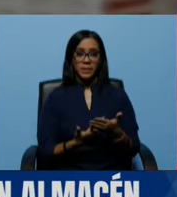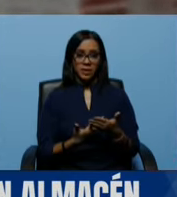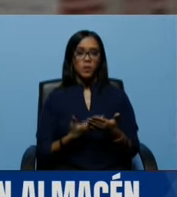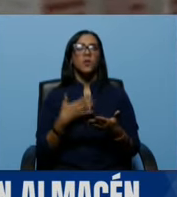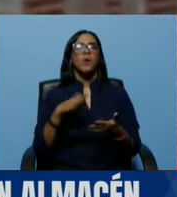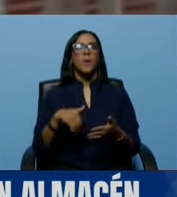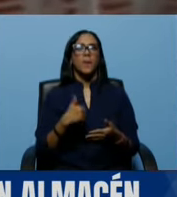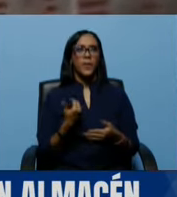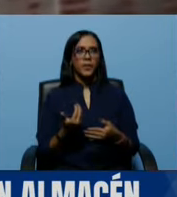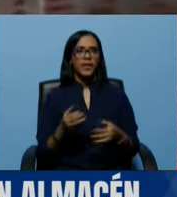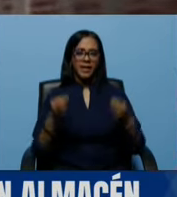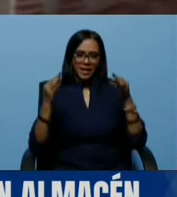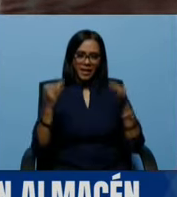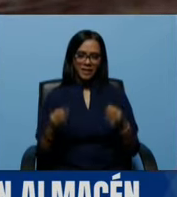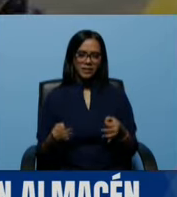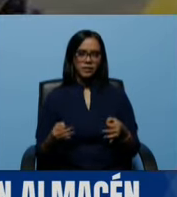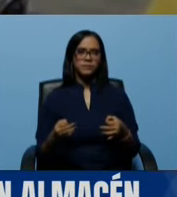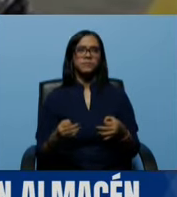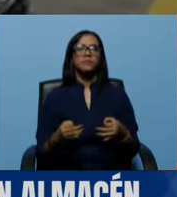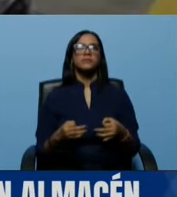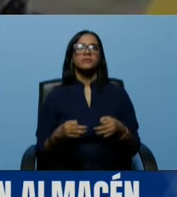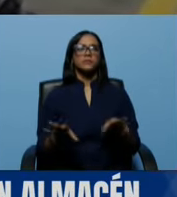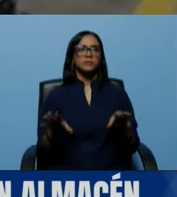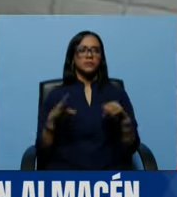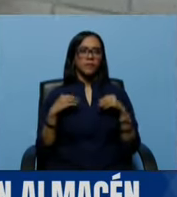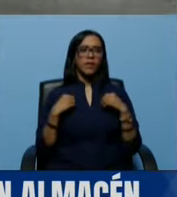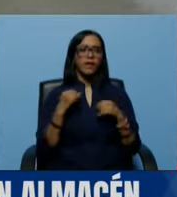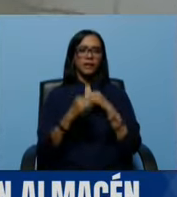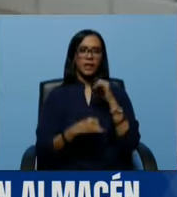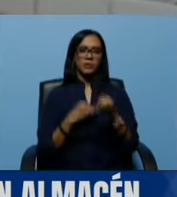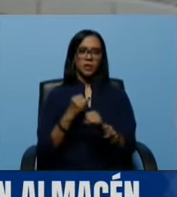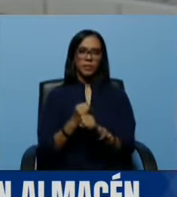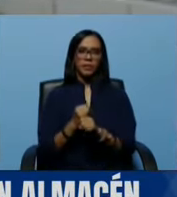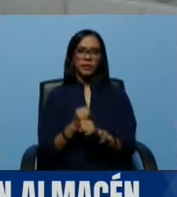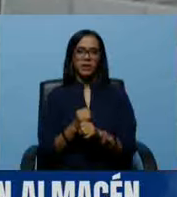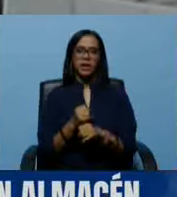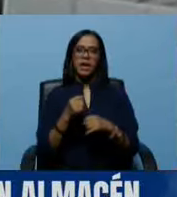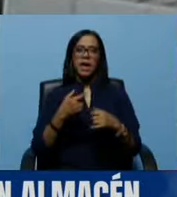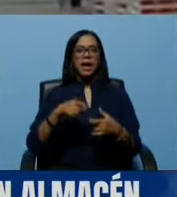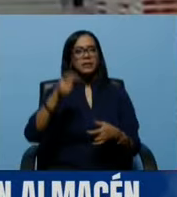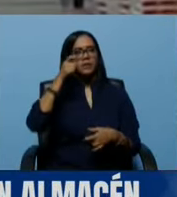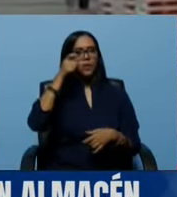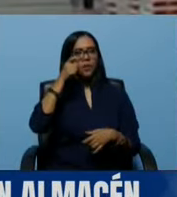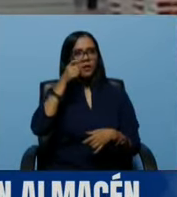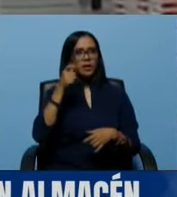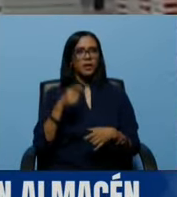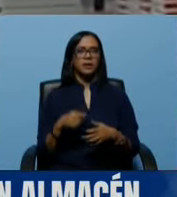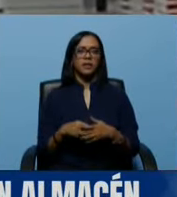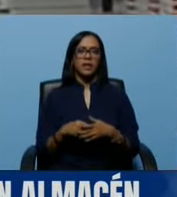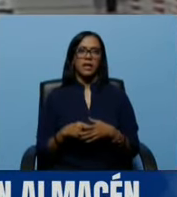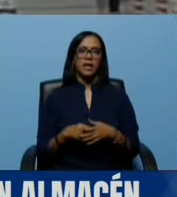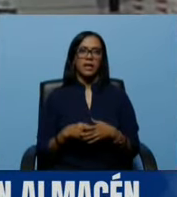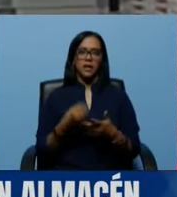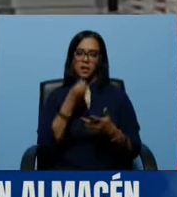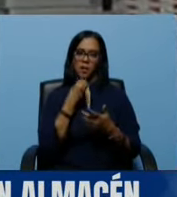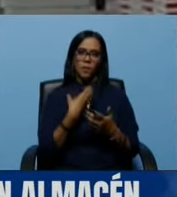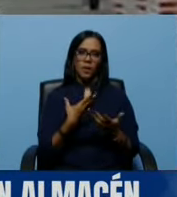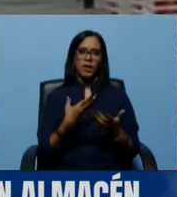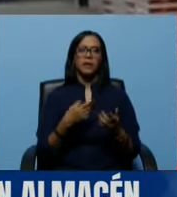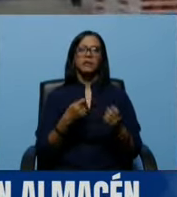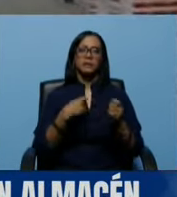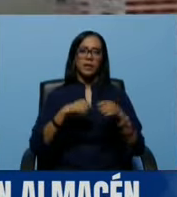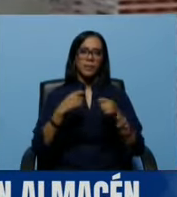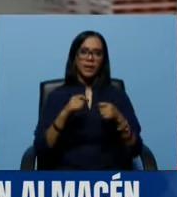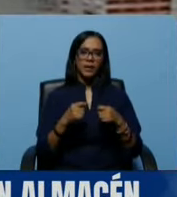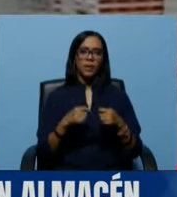poder garantizar y que sea reconocida internacionalmente la seguridad y la eficiencia terapéutica de los productos